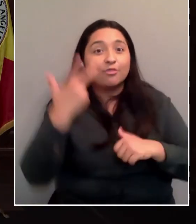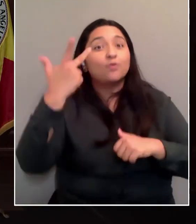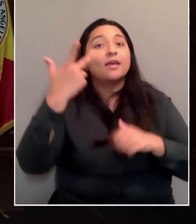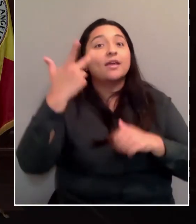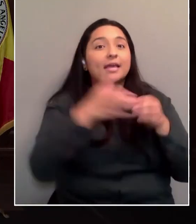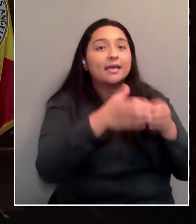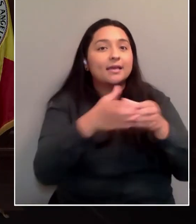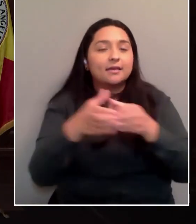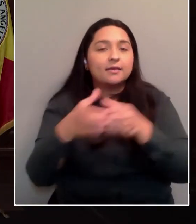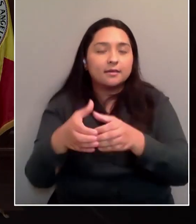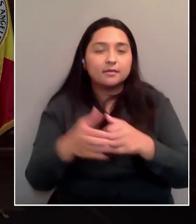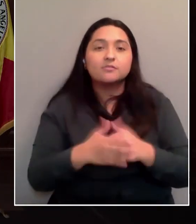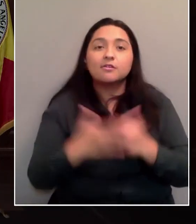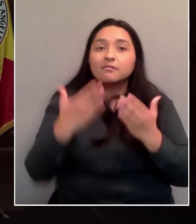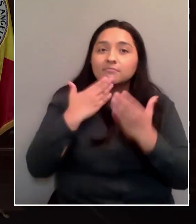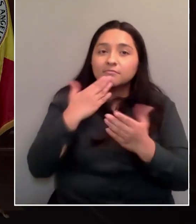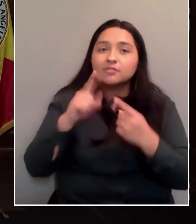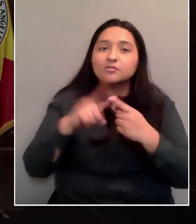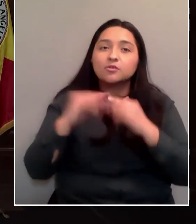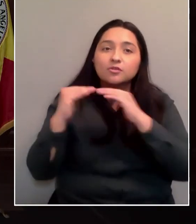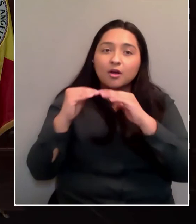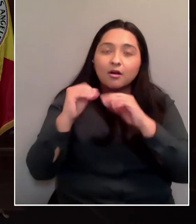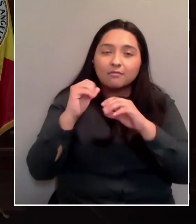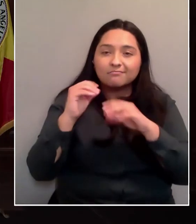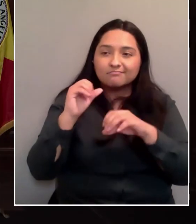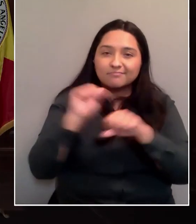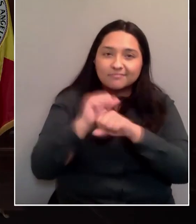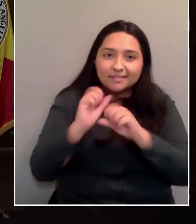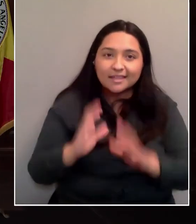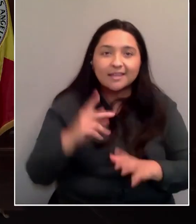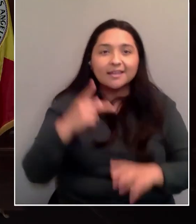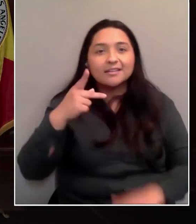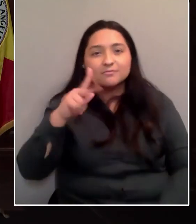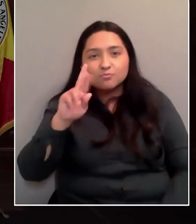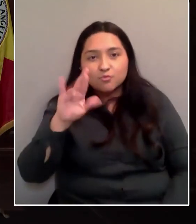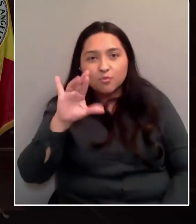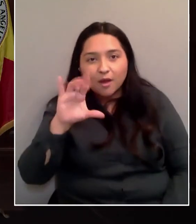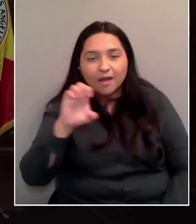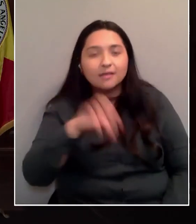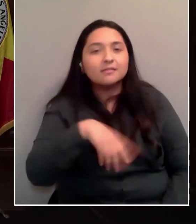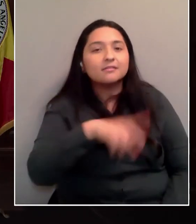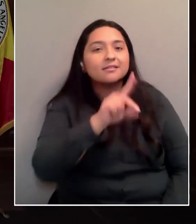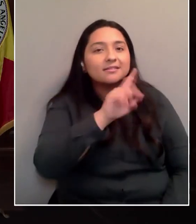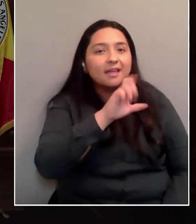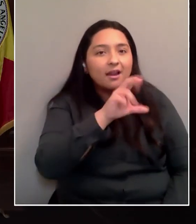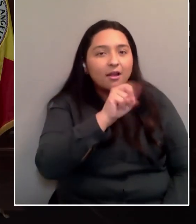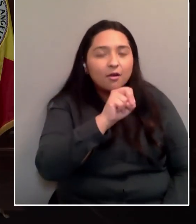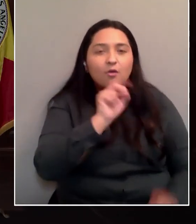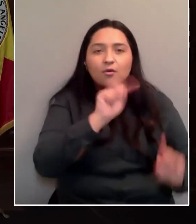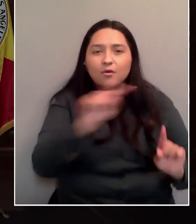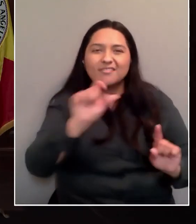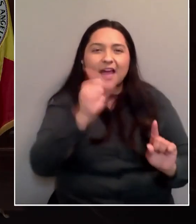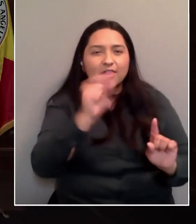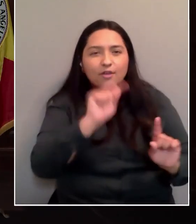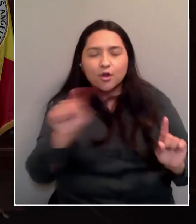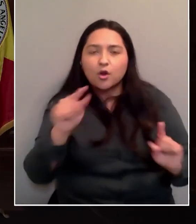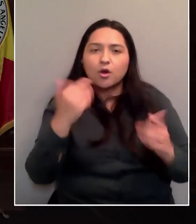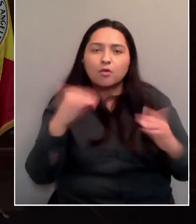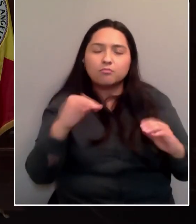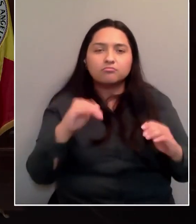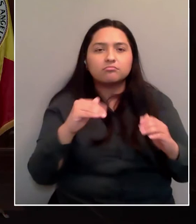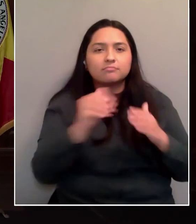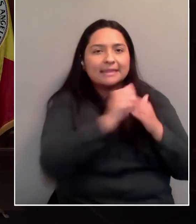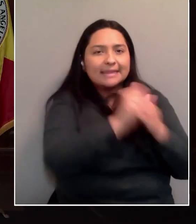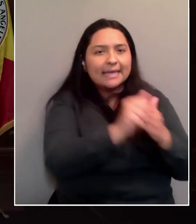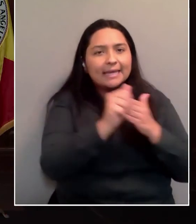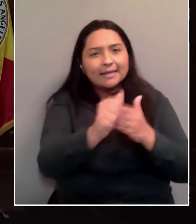Marquise Harris-Dawson, Kern Price y Kevin DeLeon, por su liderazgo en este esfuerzo, y a mi equipo de alcance